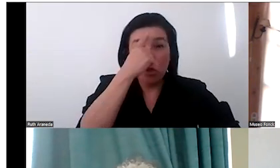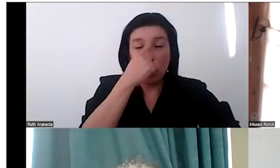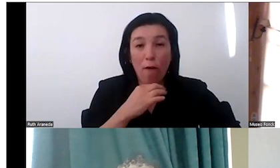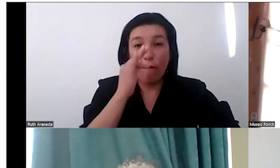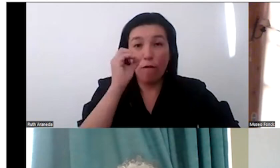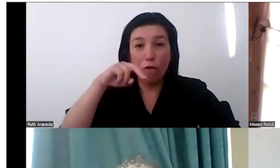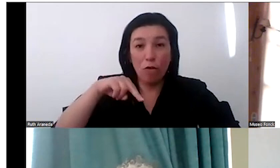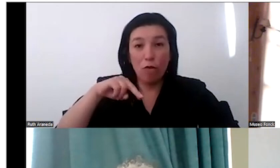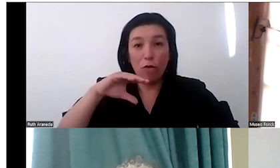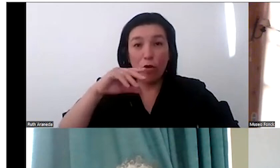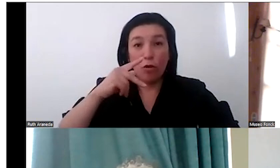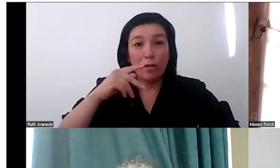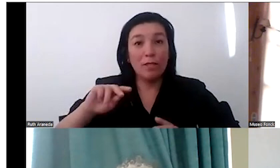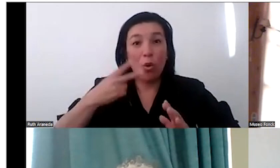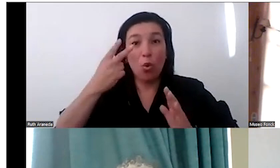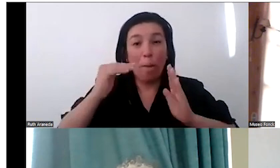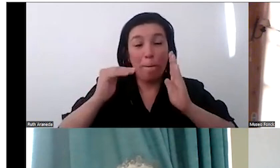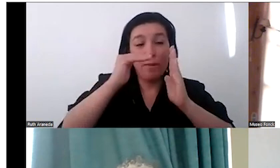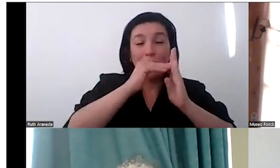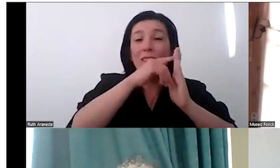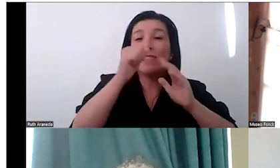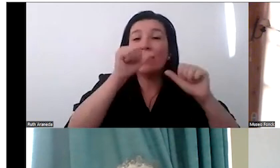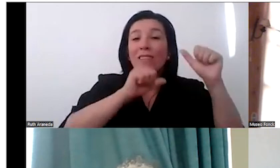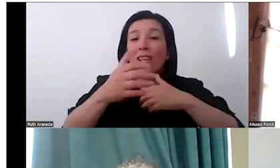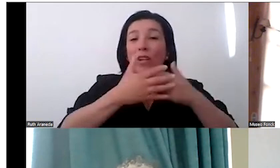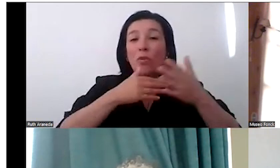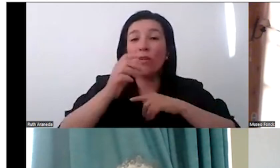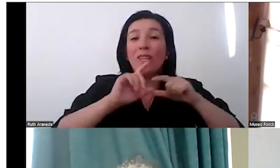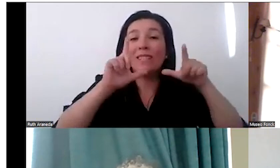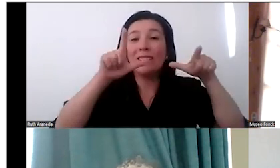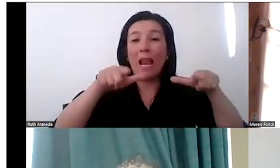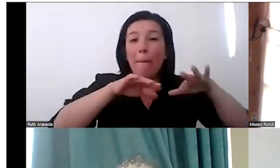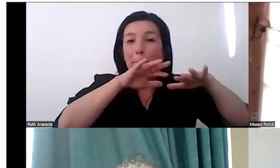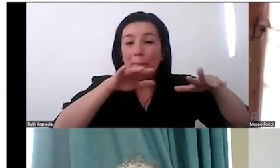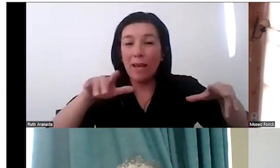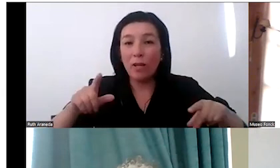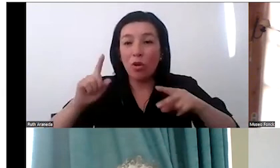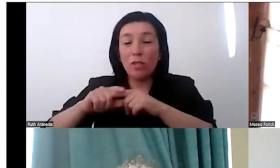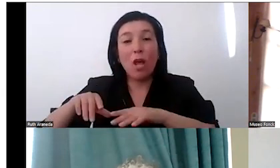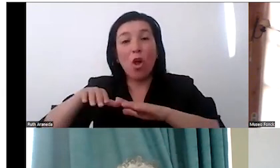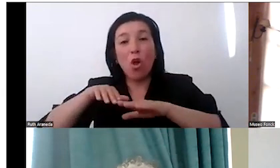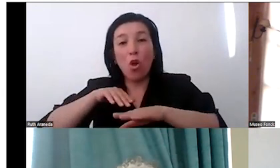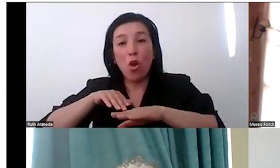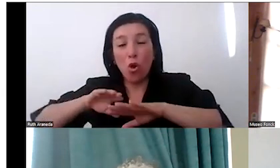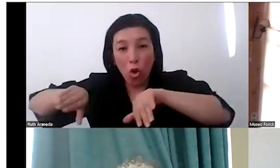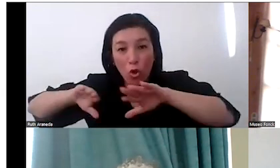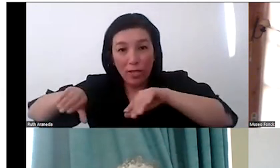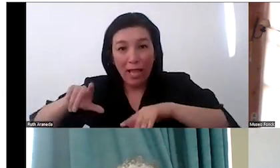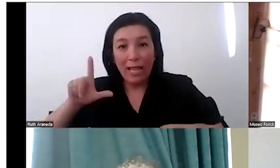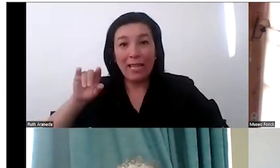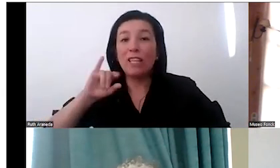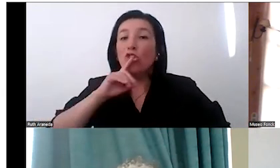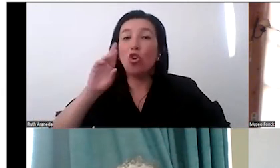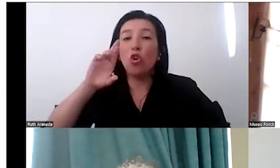segundo piso de ciencias naturales con una sala mar, una sala costa y litoral, otra sala valle